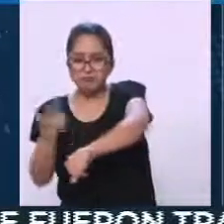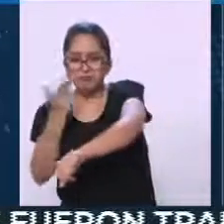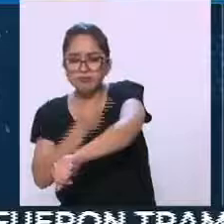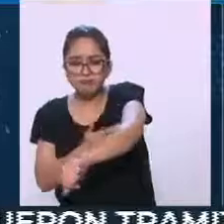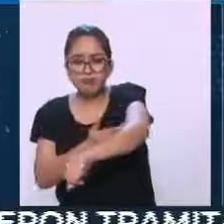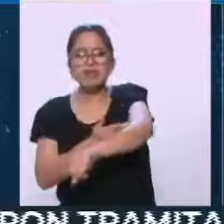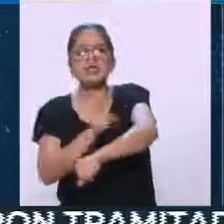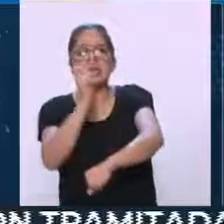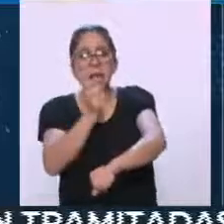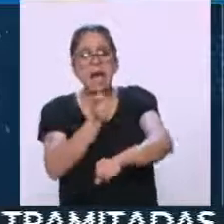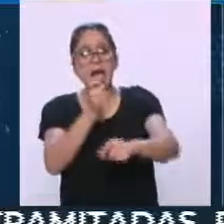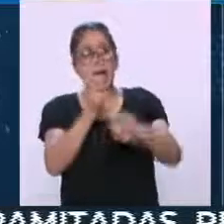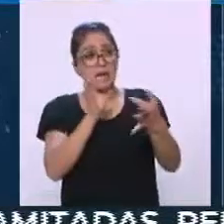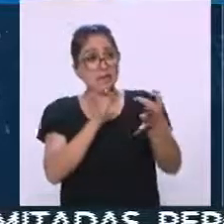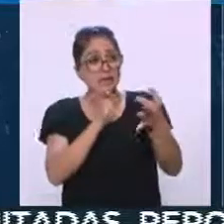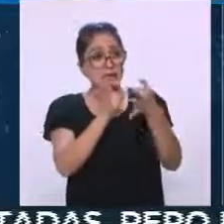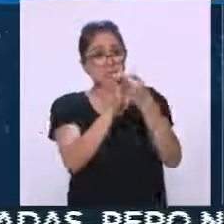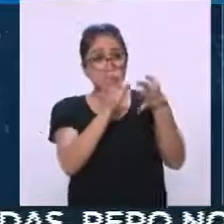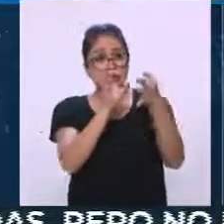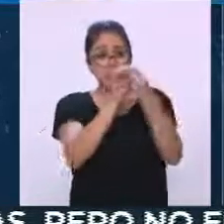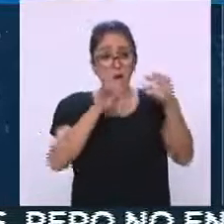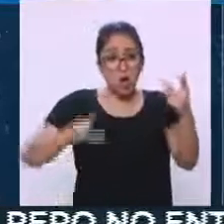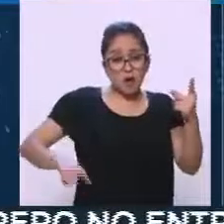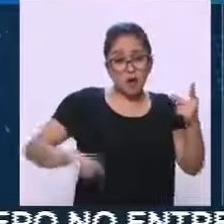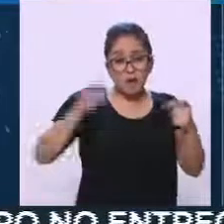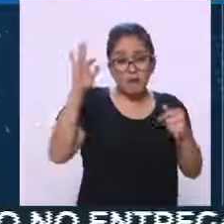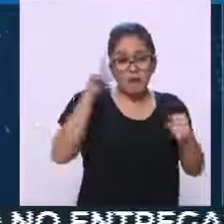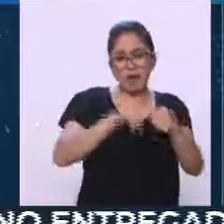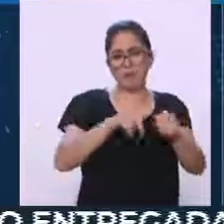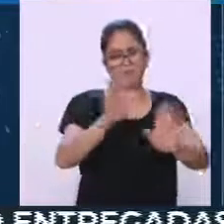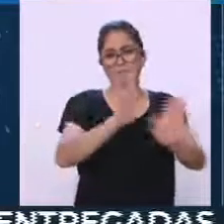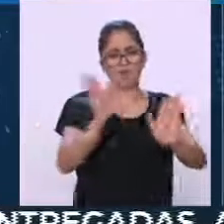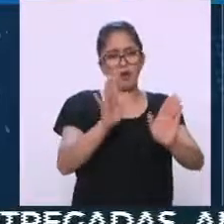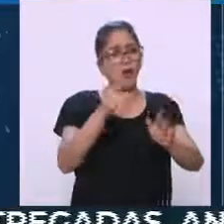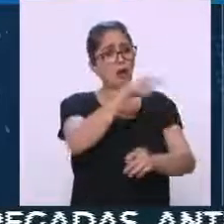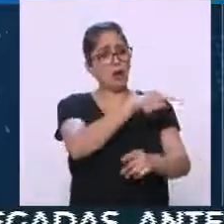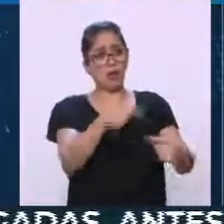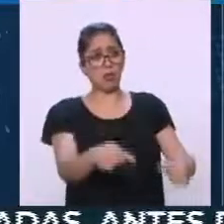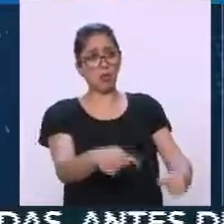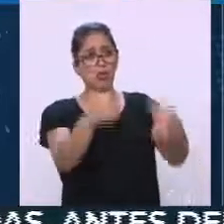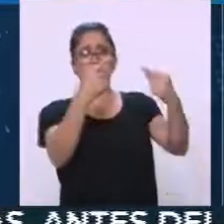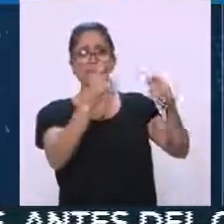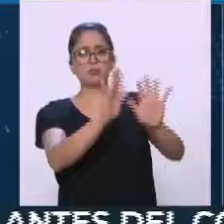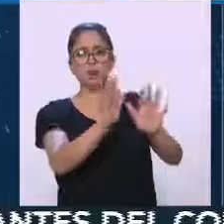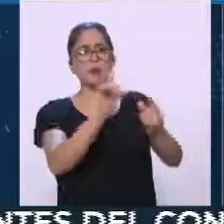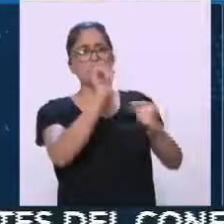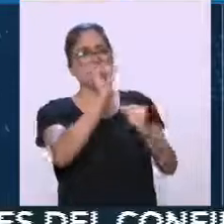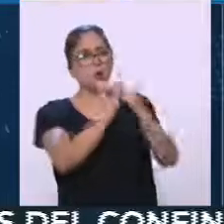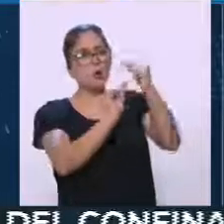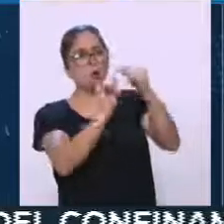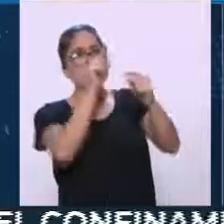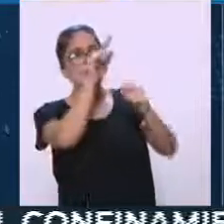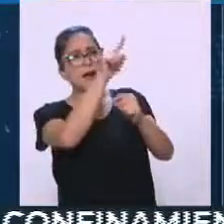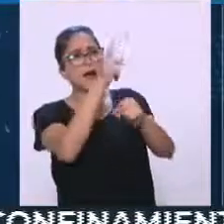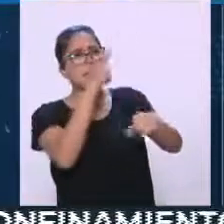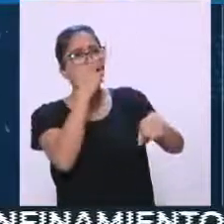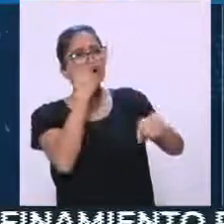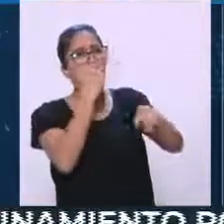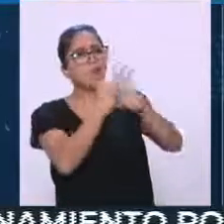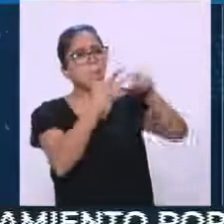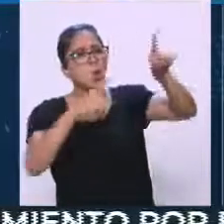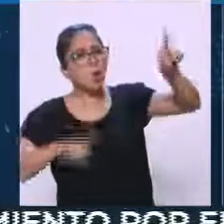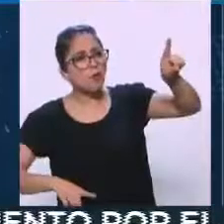diferendos que no implican la ruptura y que hacen que ella haya asumido la